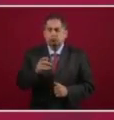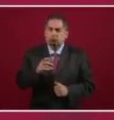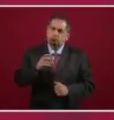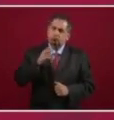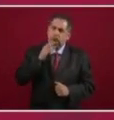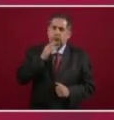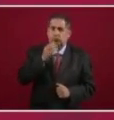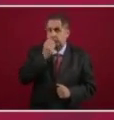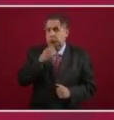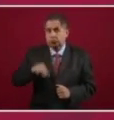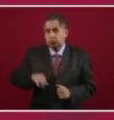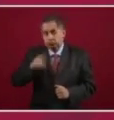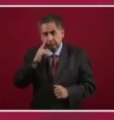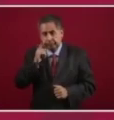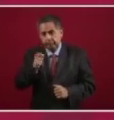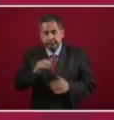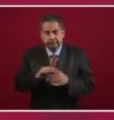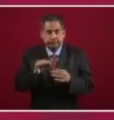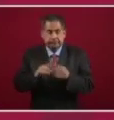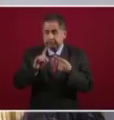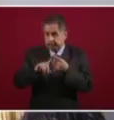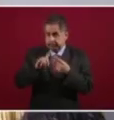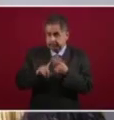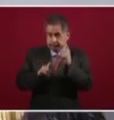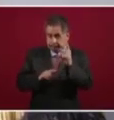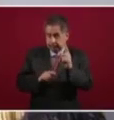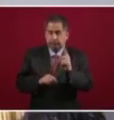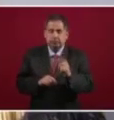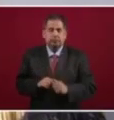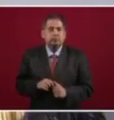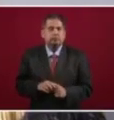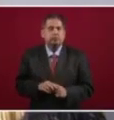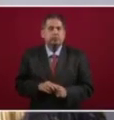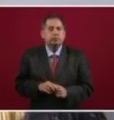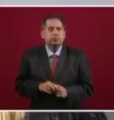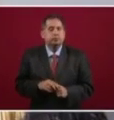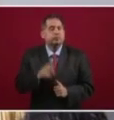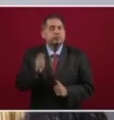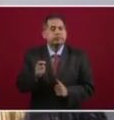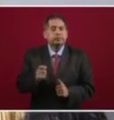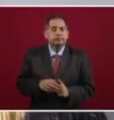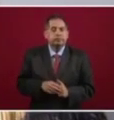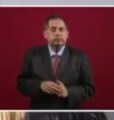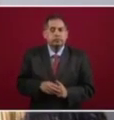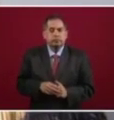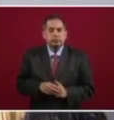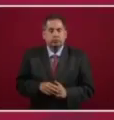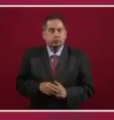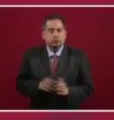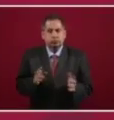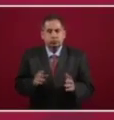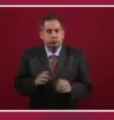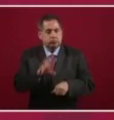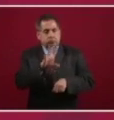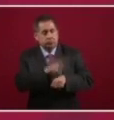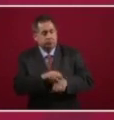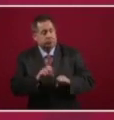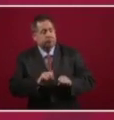resulta interesante. Primero, pues que no estamos